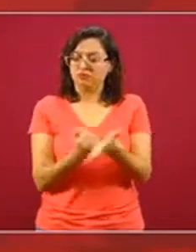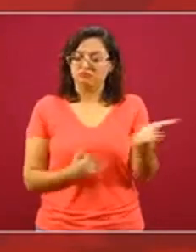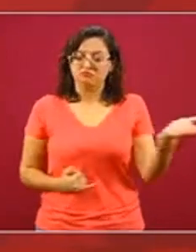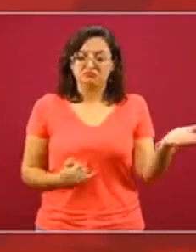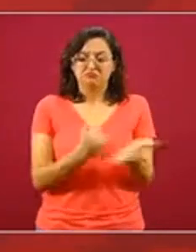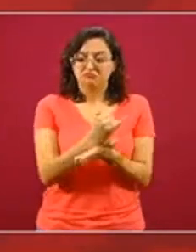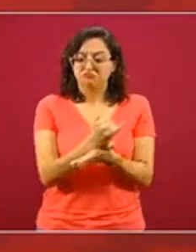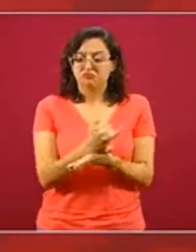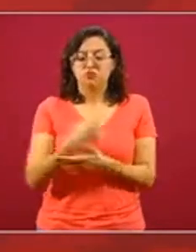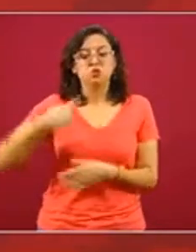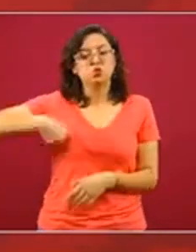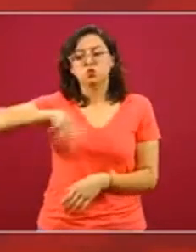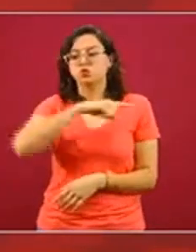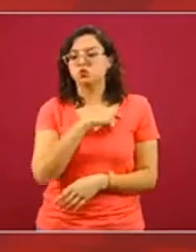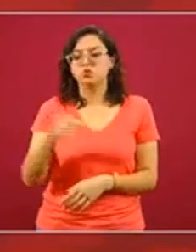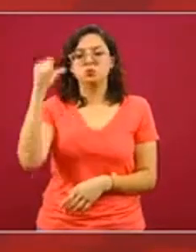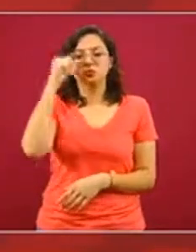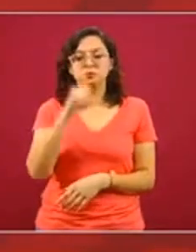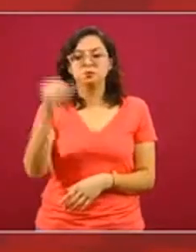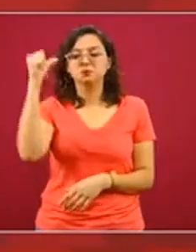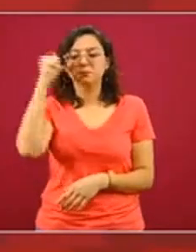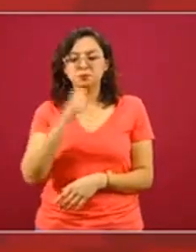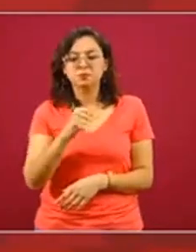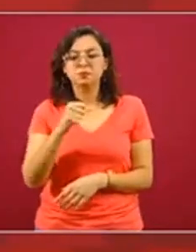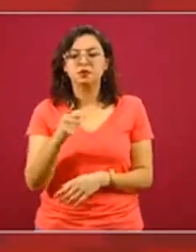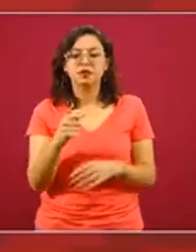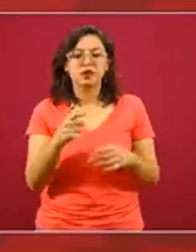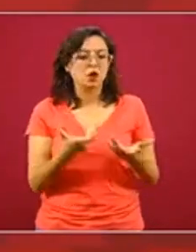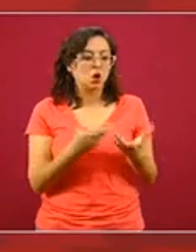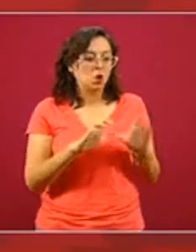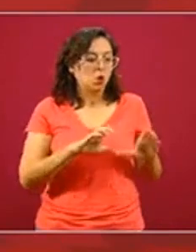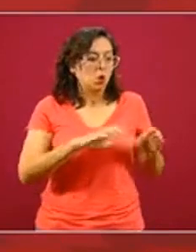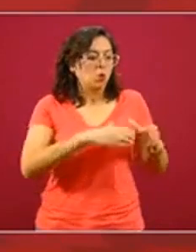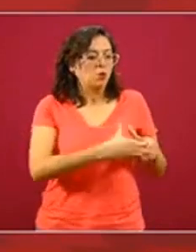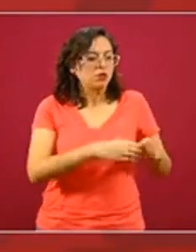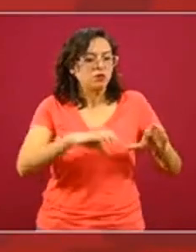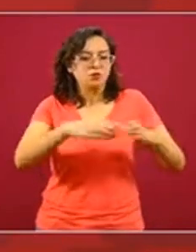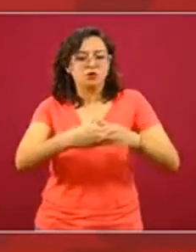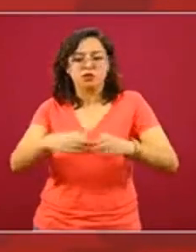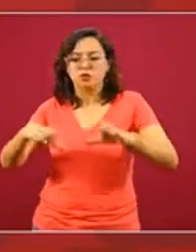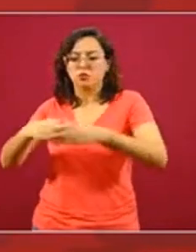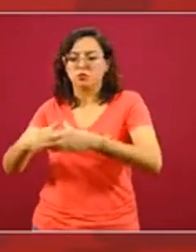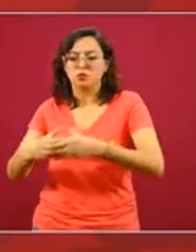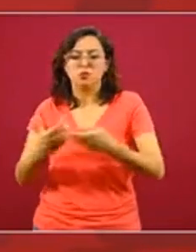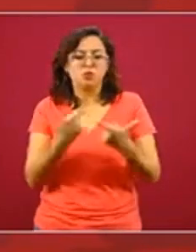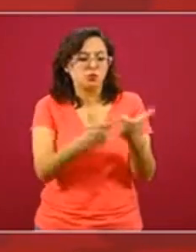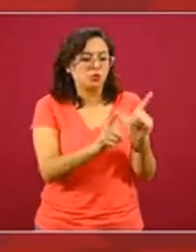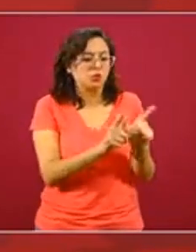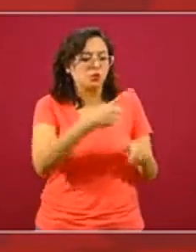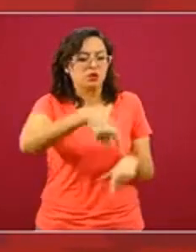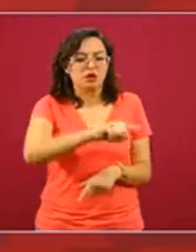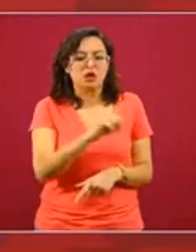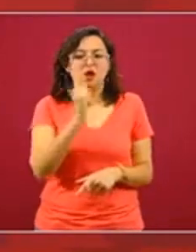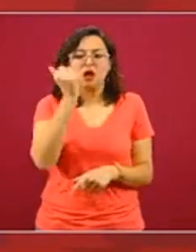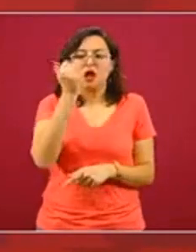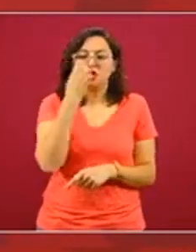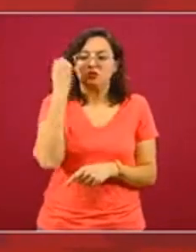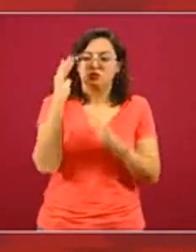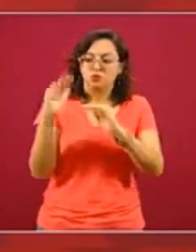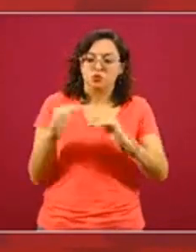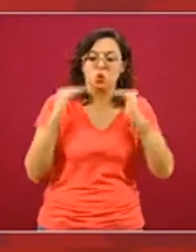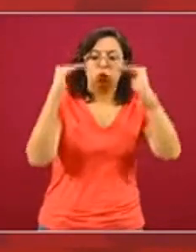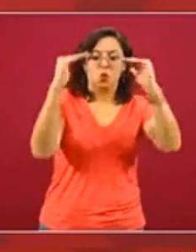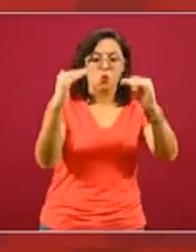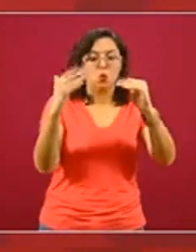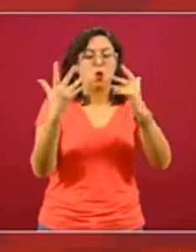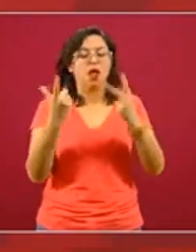momento tenemos esta conversación con distintas comunidades académicas, científicas, que coordina el Consejo Nacional de